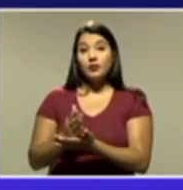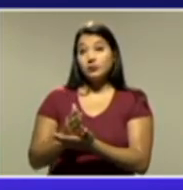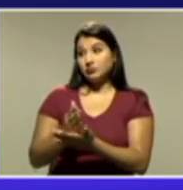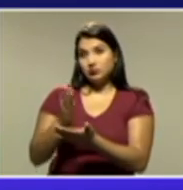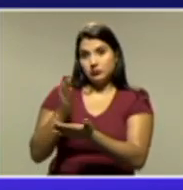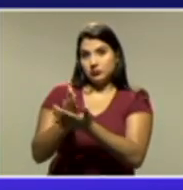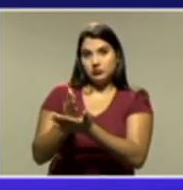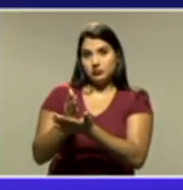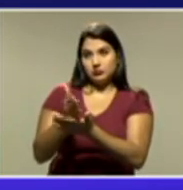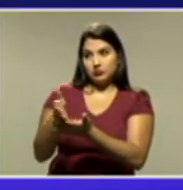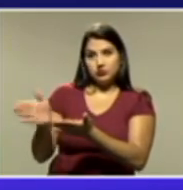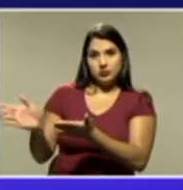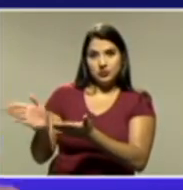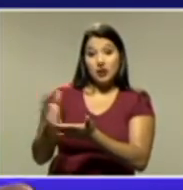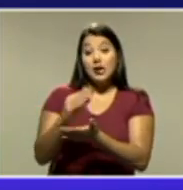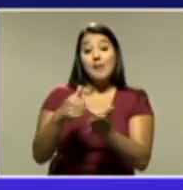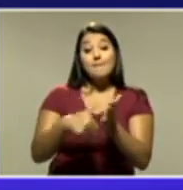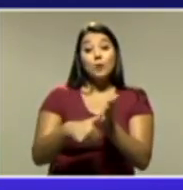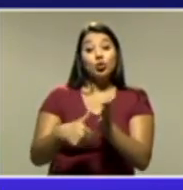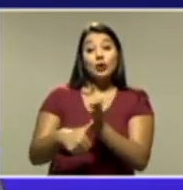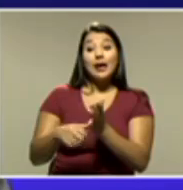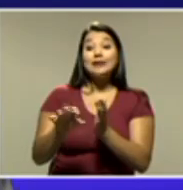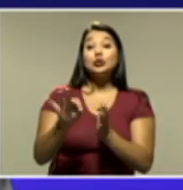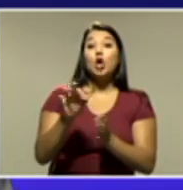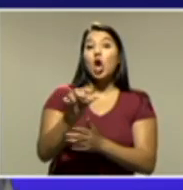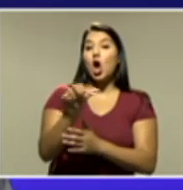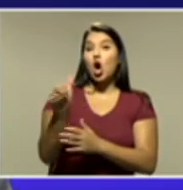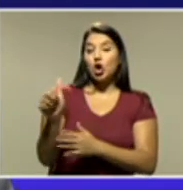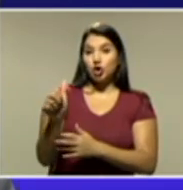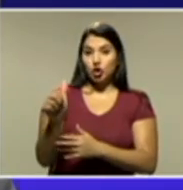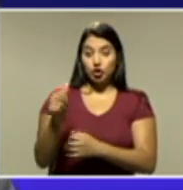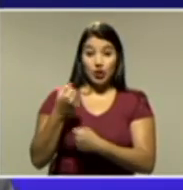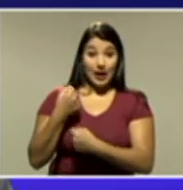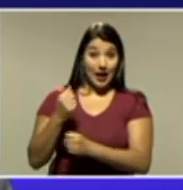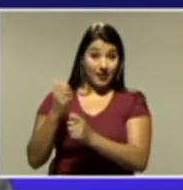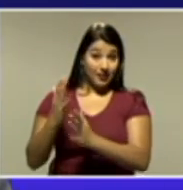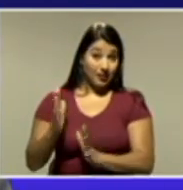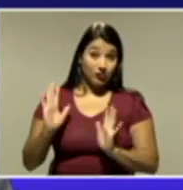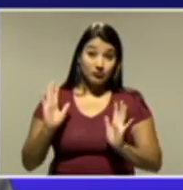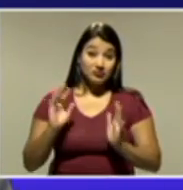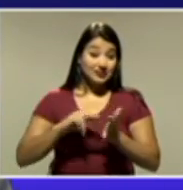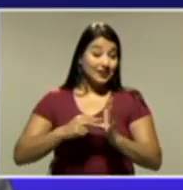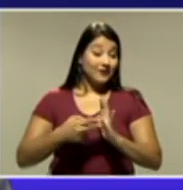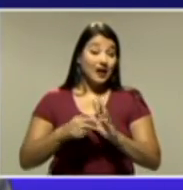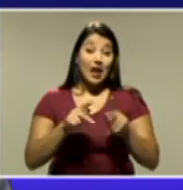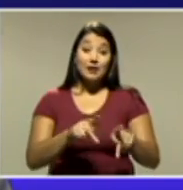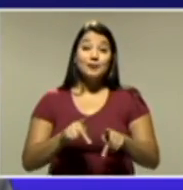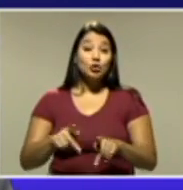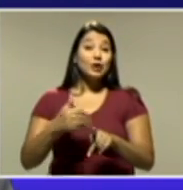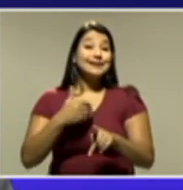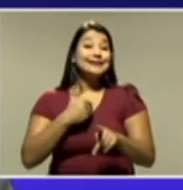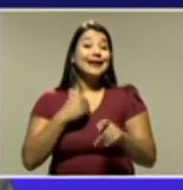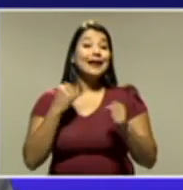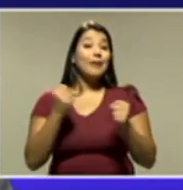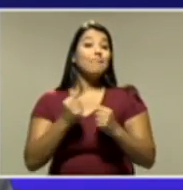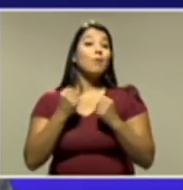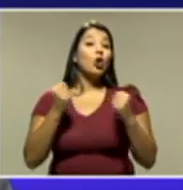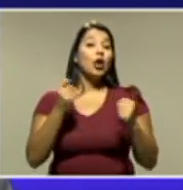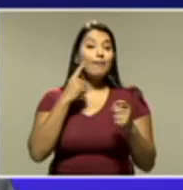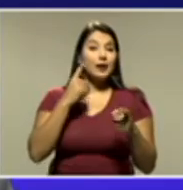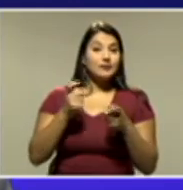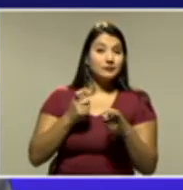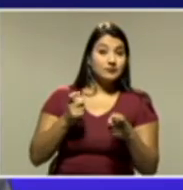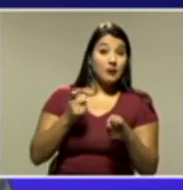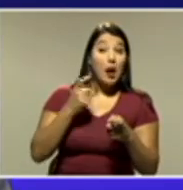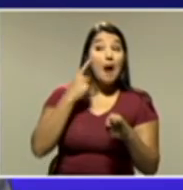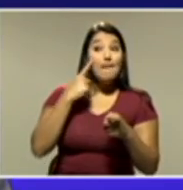pueden apartarlos y sustituirlos por otro tipo de agrupaciones. Es decir, el poder está en manos de la gente el próximo domingo, ya sea para ratificar